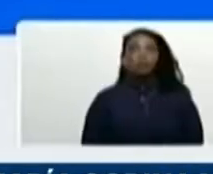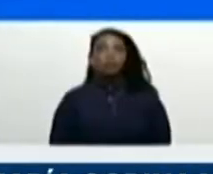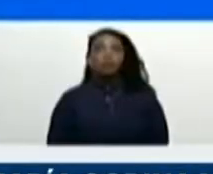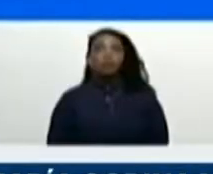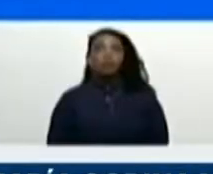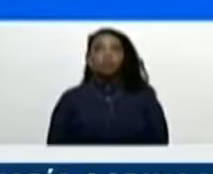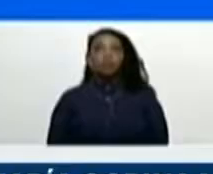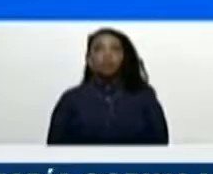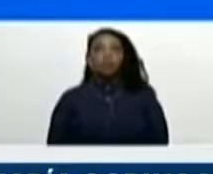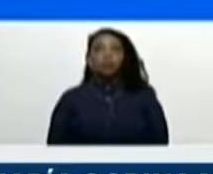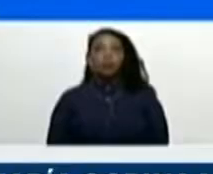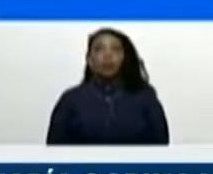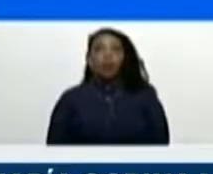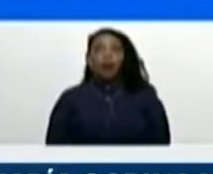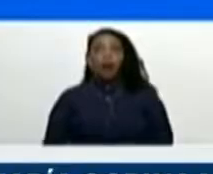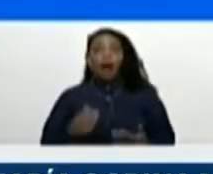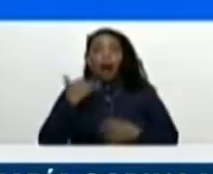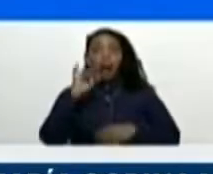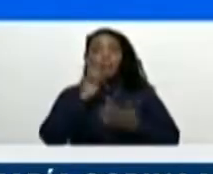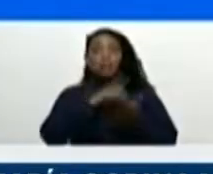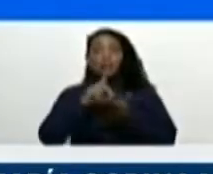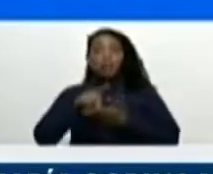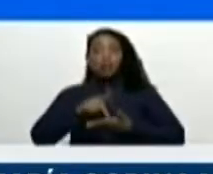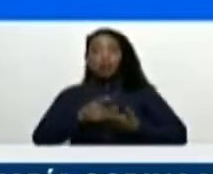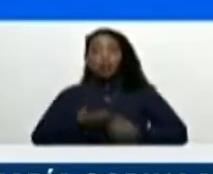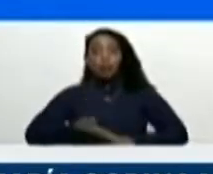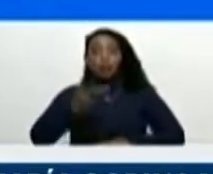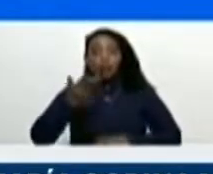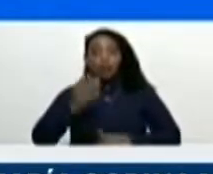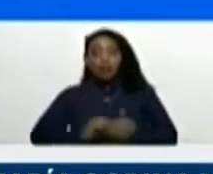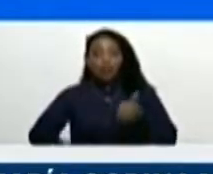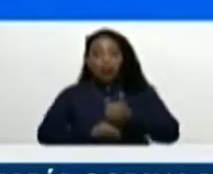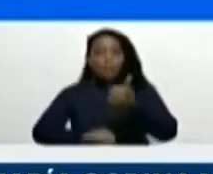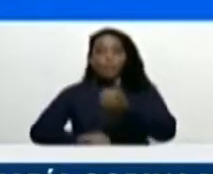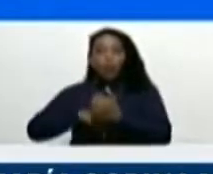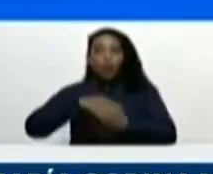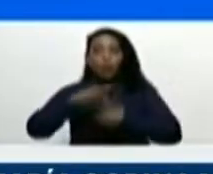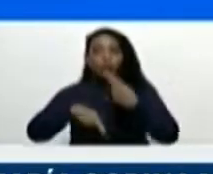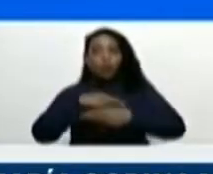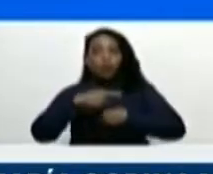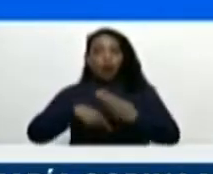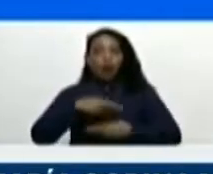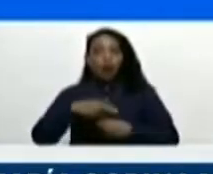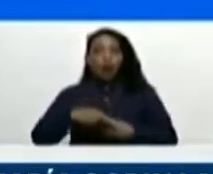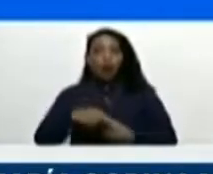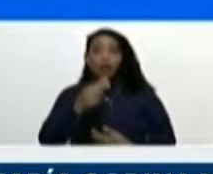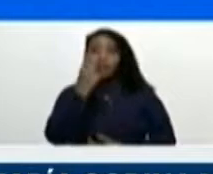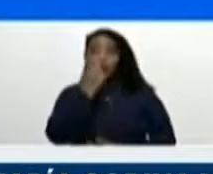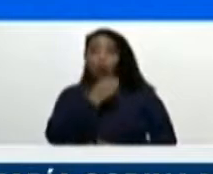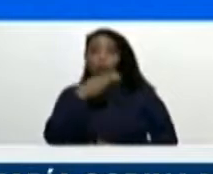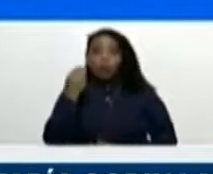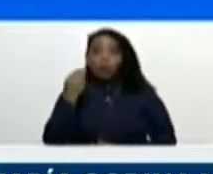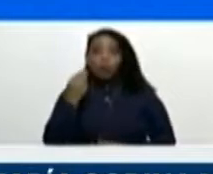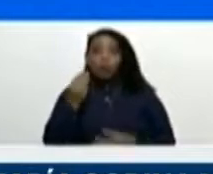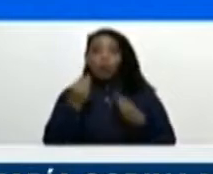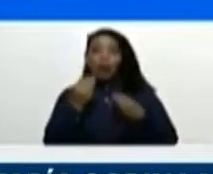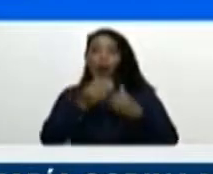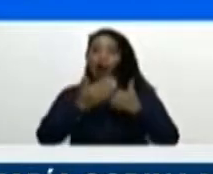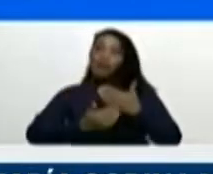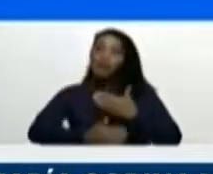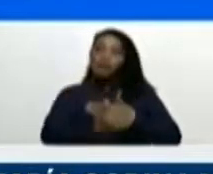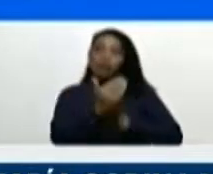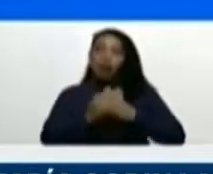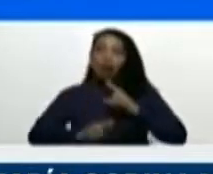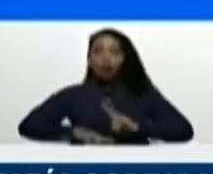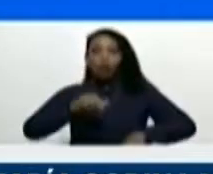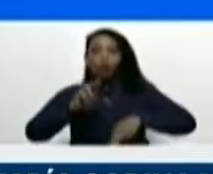maldad, que es oscuridad, que es violencia, que es separación. Creo que el país, Venezuela, quiere surgir, ser autónoma, vivir bien, pero vivir en